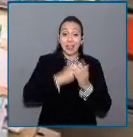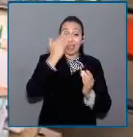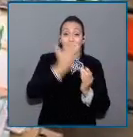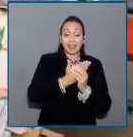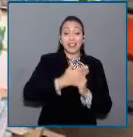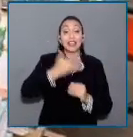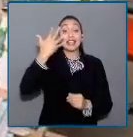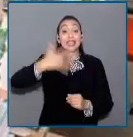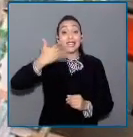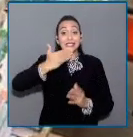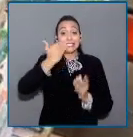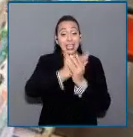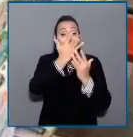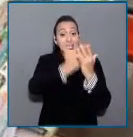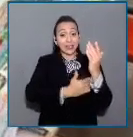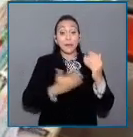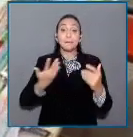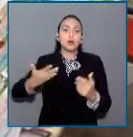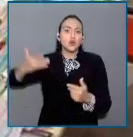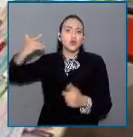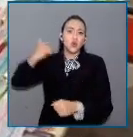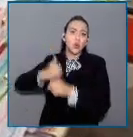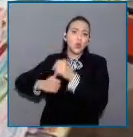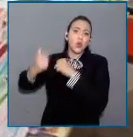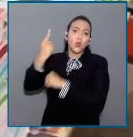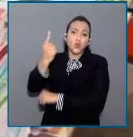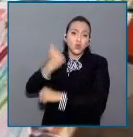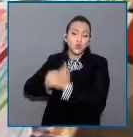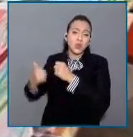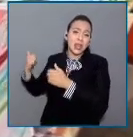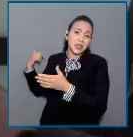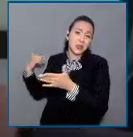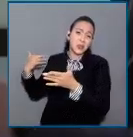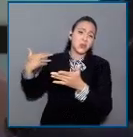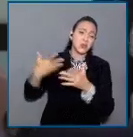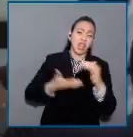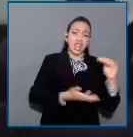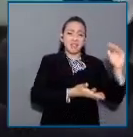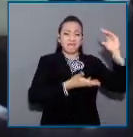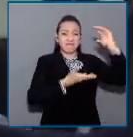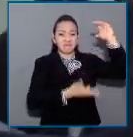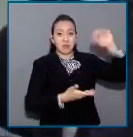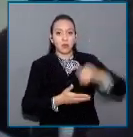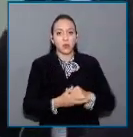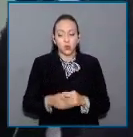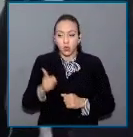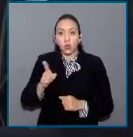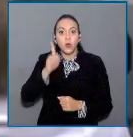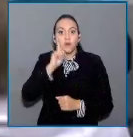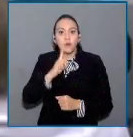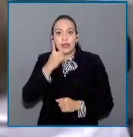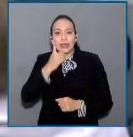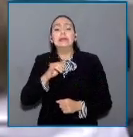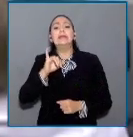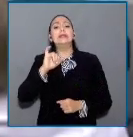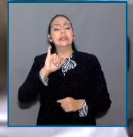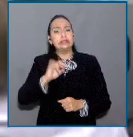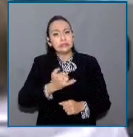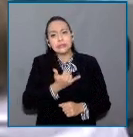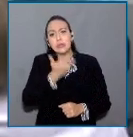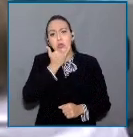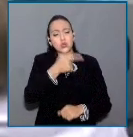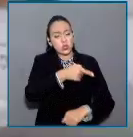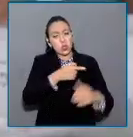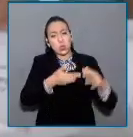con más de un año de atraso. La propia jueza admitió que existía un atraso importante en decretar y